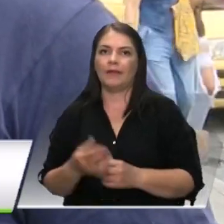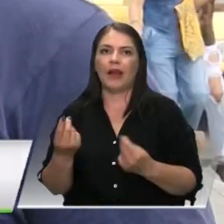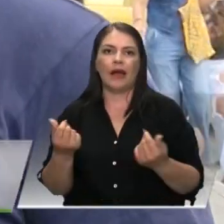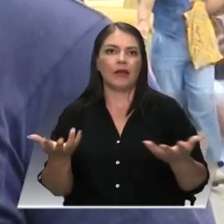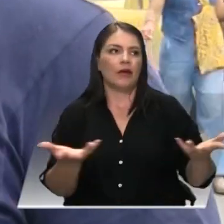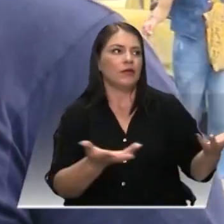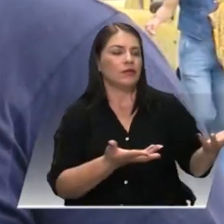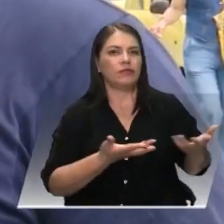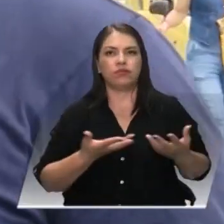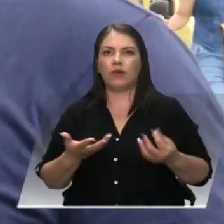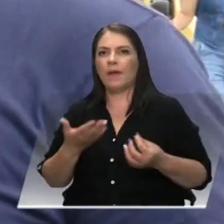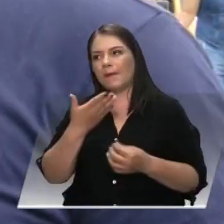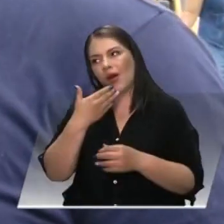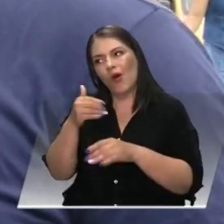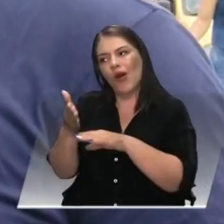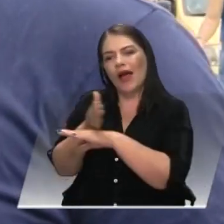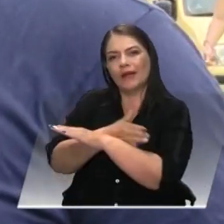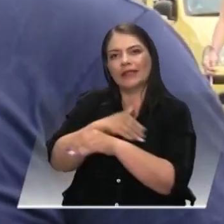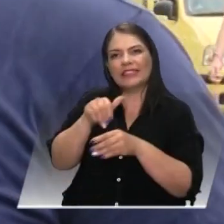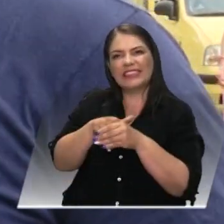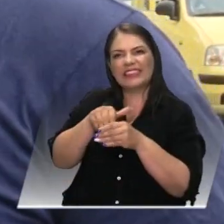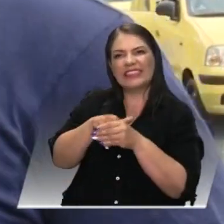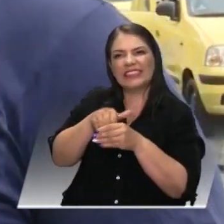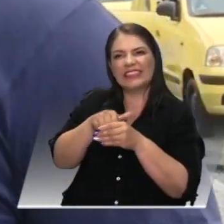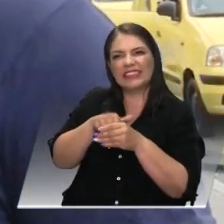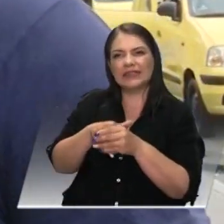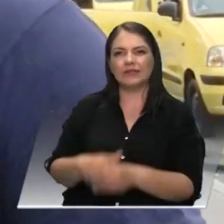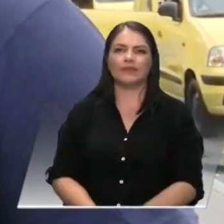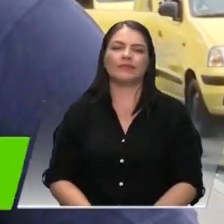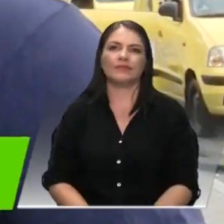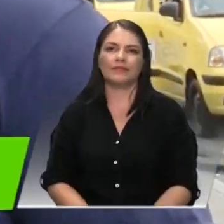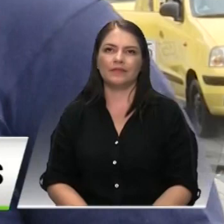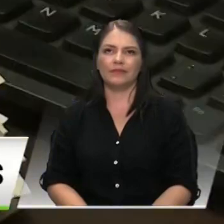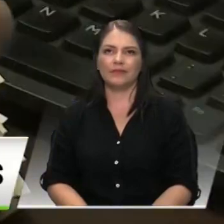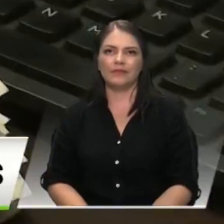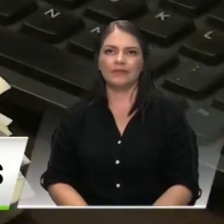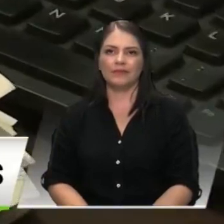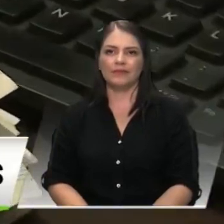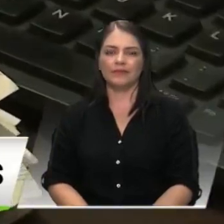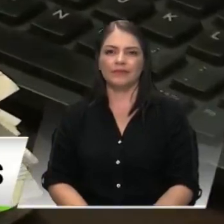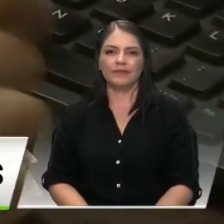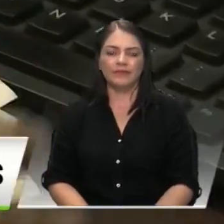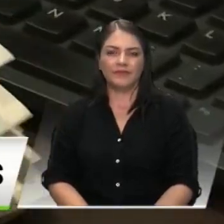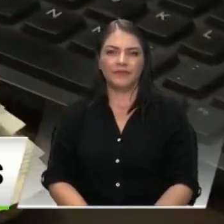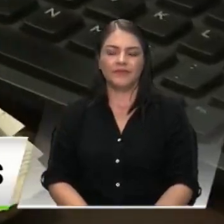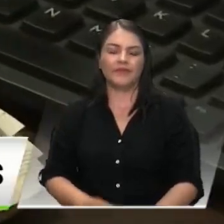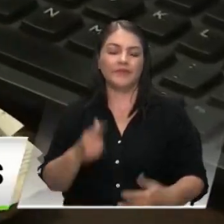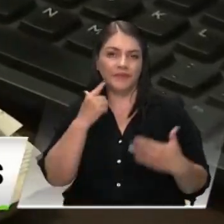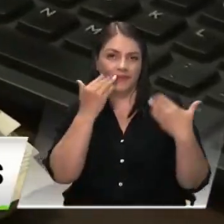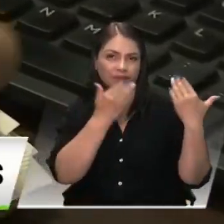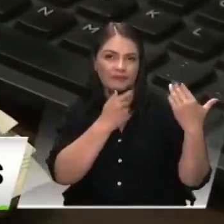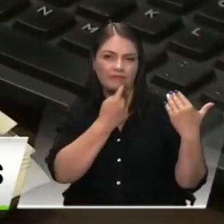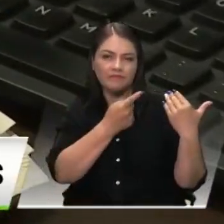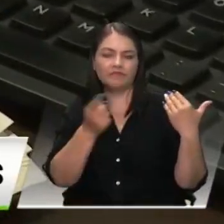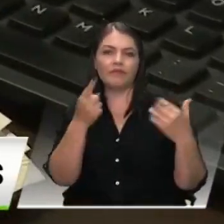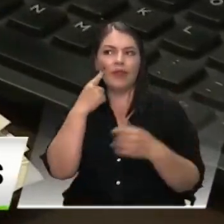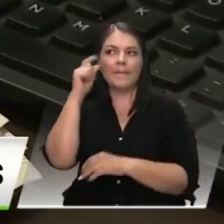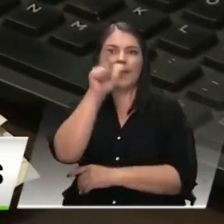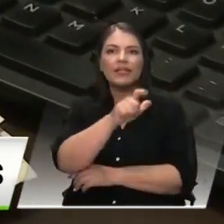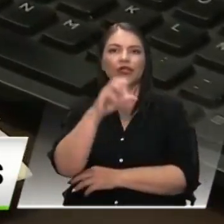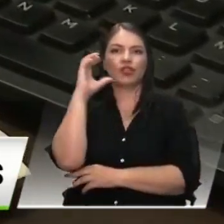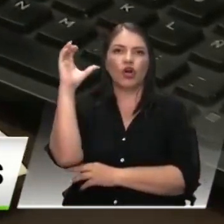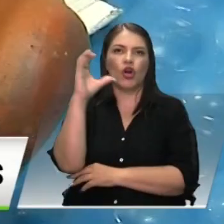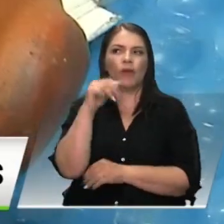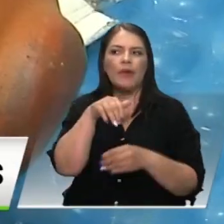de donde no tiene, entonces más bien tener un colchoncito para ahí donde resguardarse. Finalmente, el análisis señaló que los colombianos usan